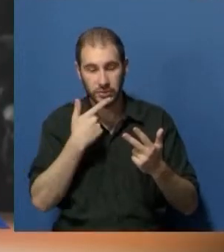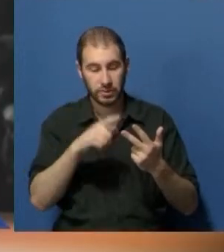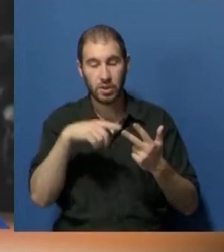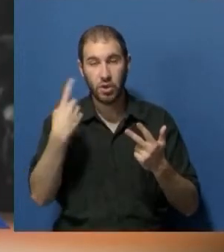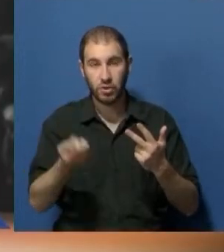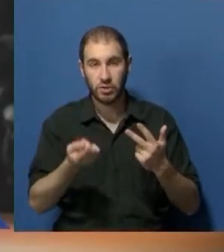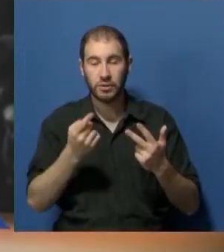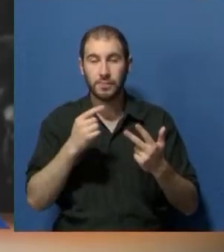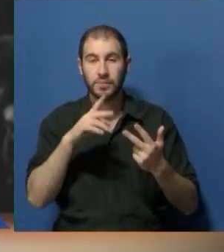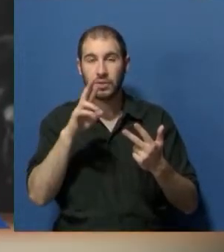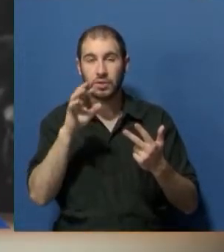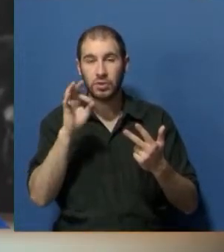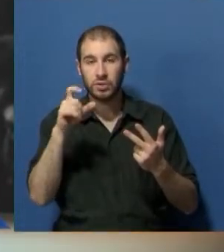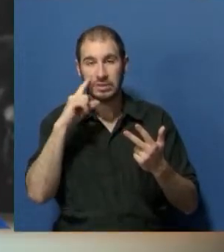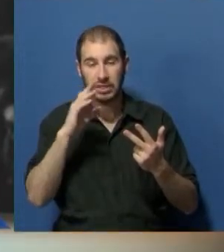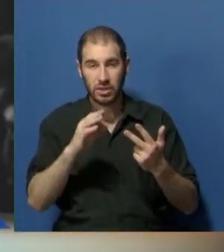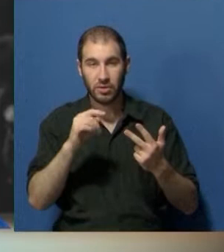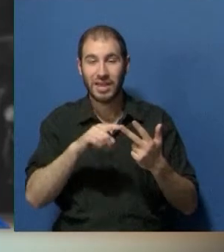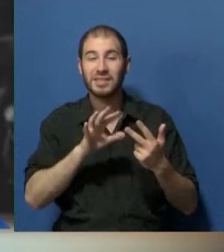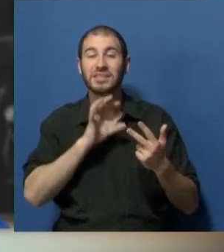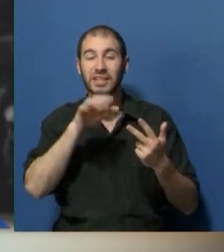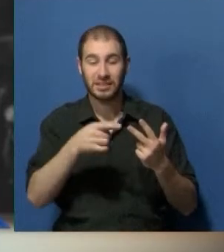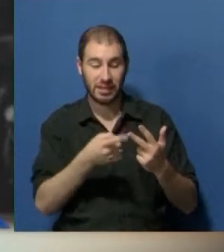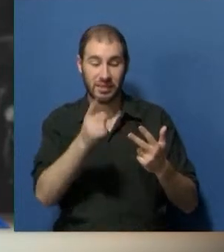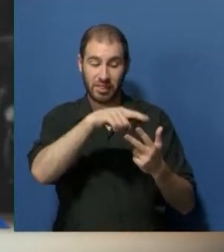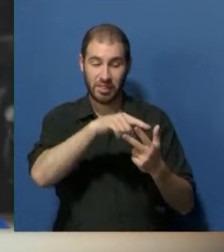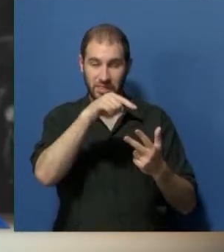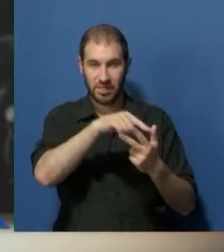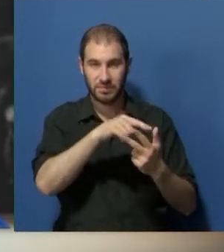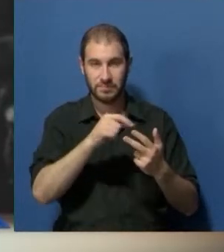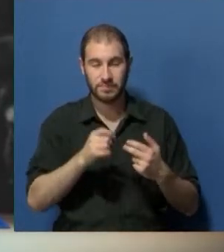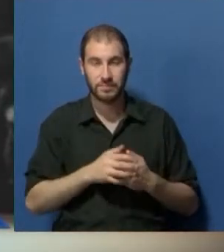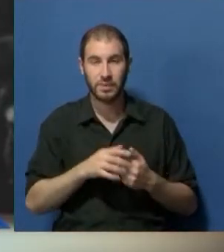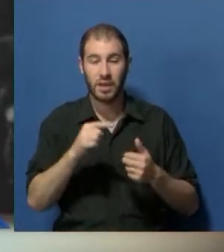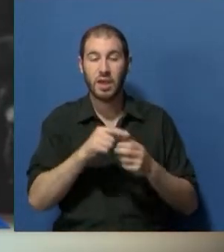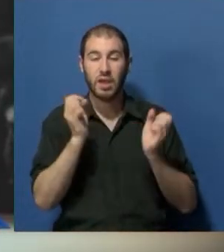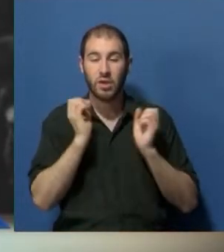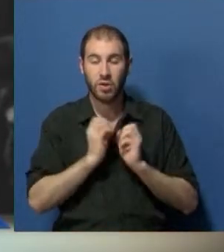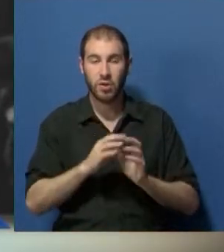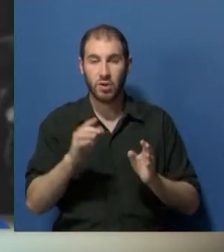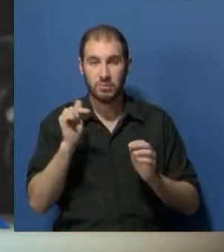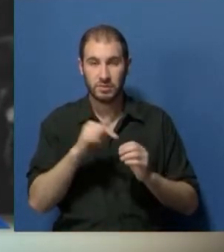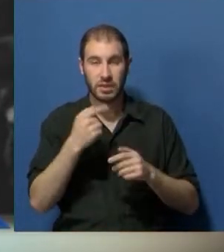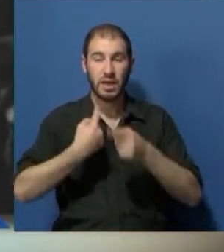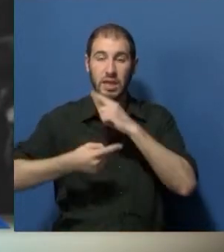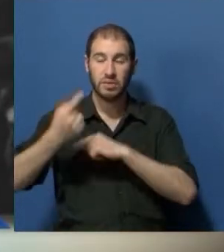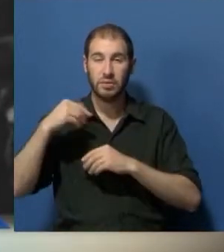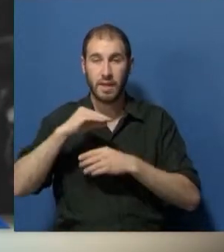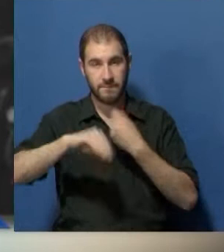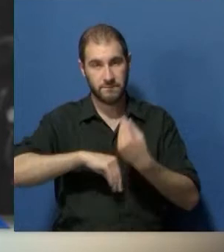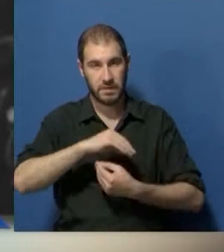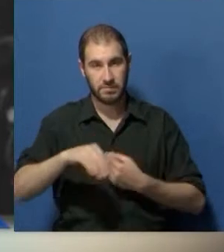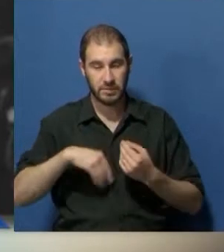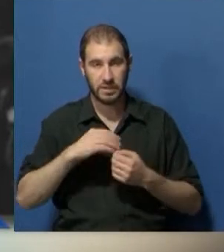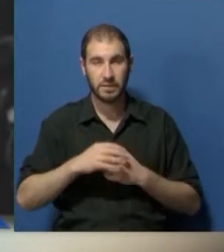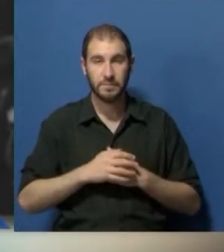y en Rocío Montes, que es la nieta de Juan, el iniciador de esta historia familiar